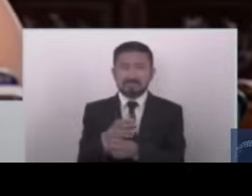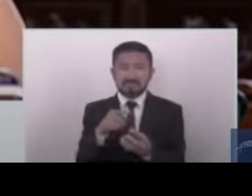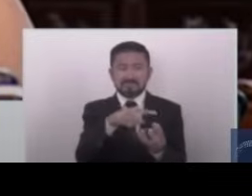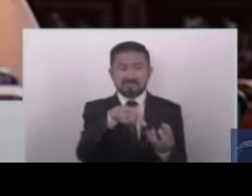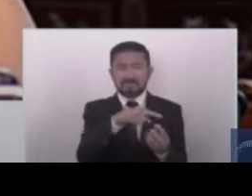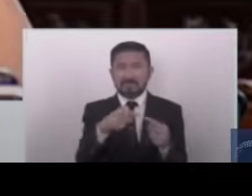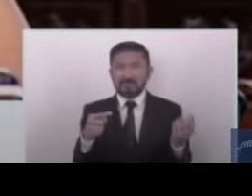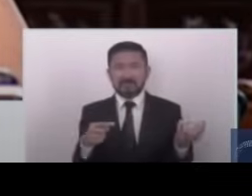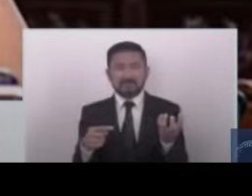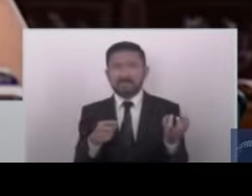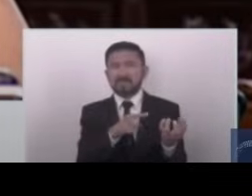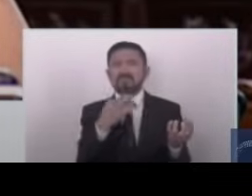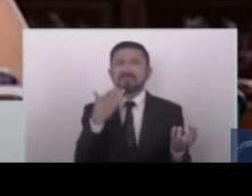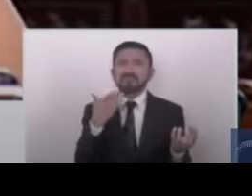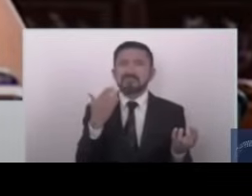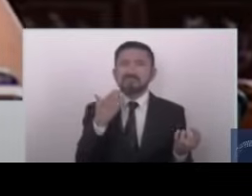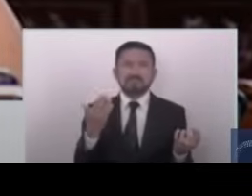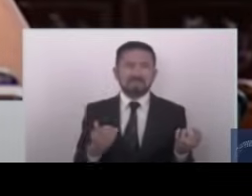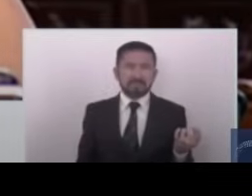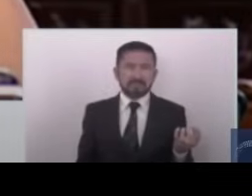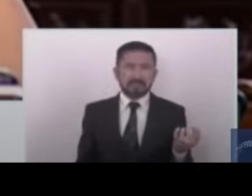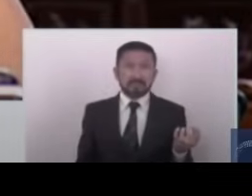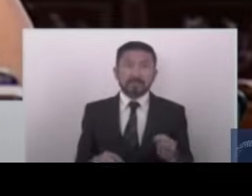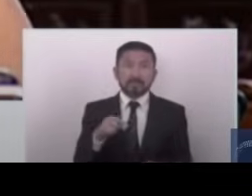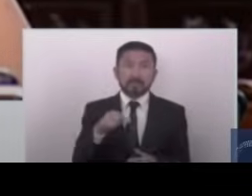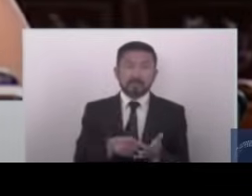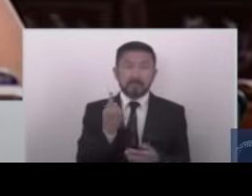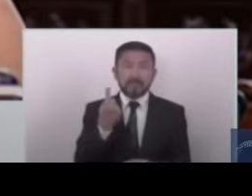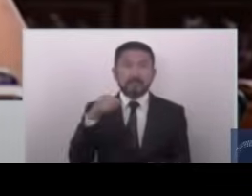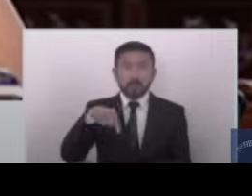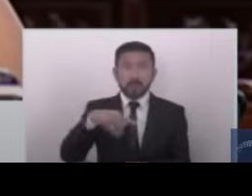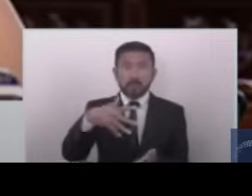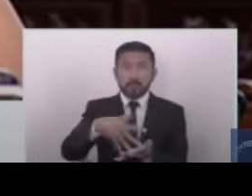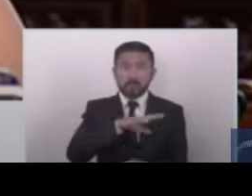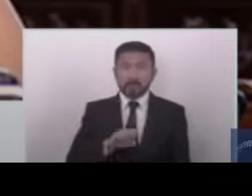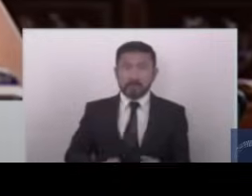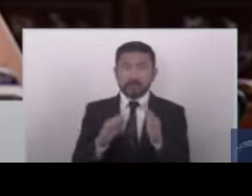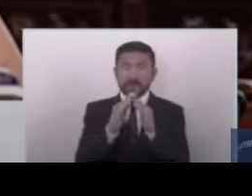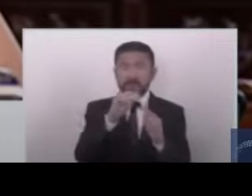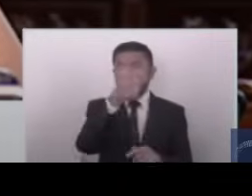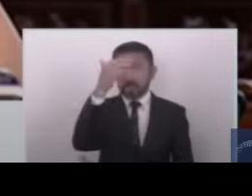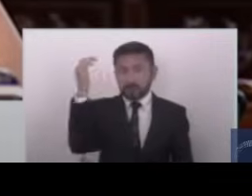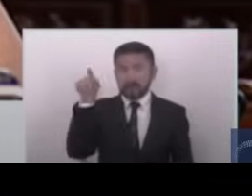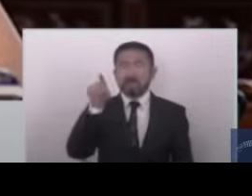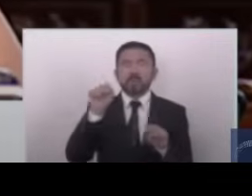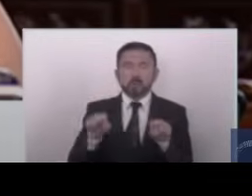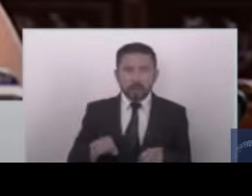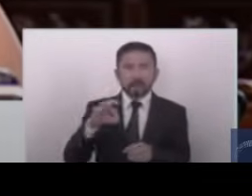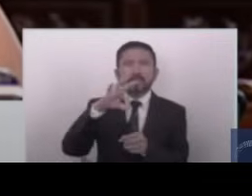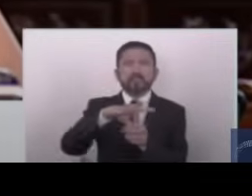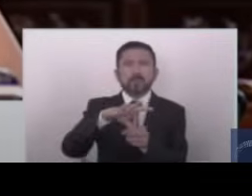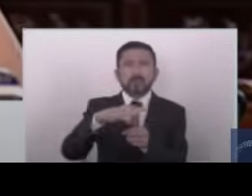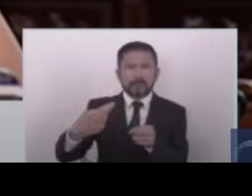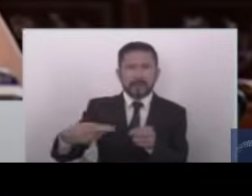oposición nunca les importó por primera vez ellos van a tener un derecho real de ejercer su voto de